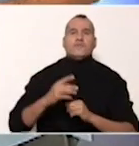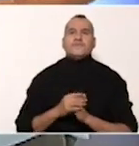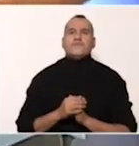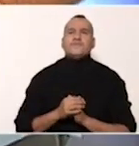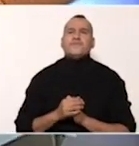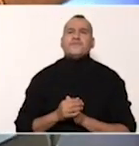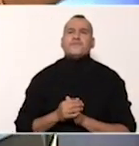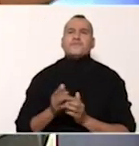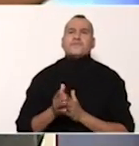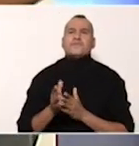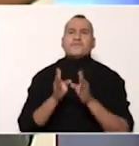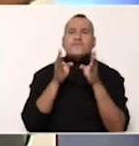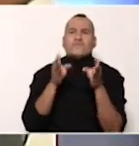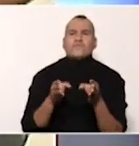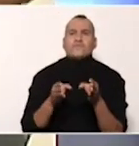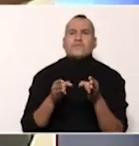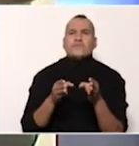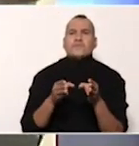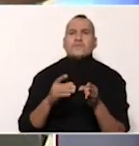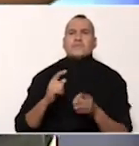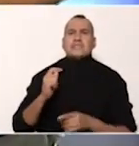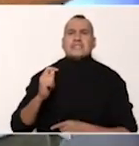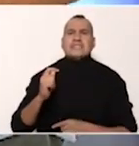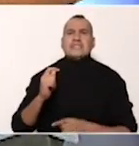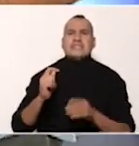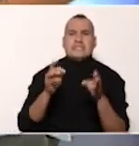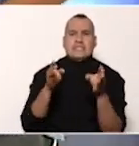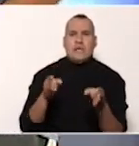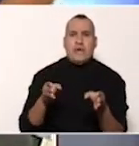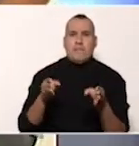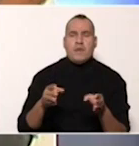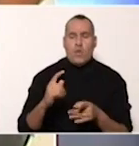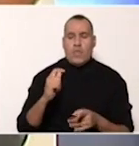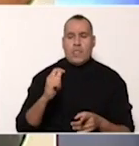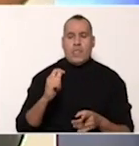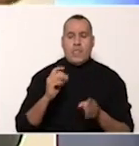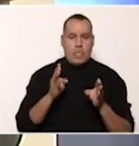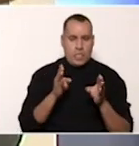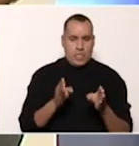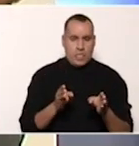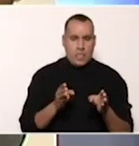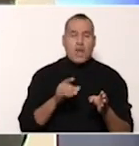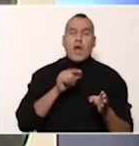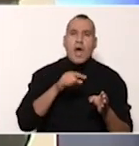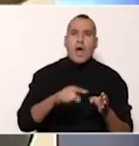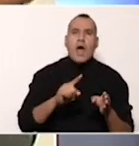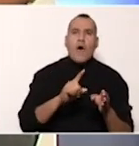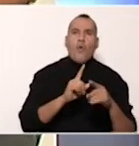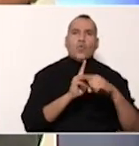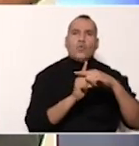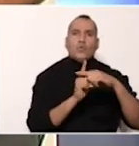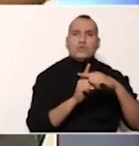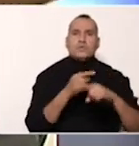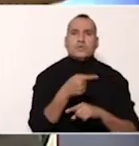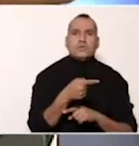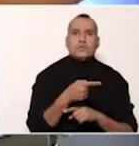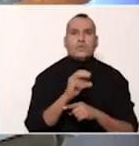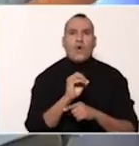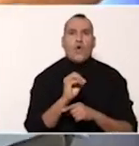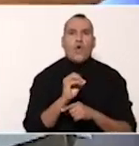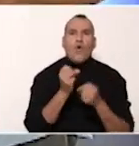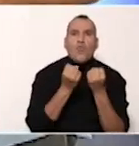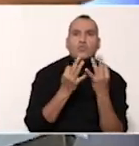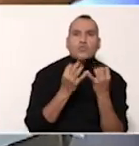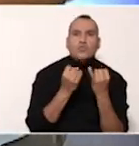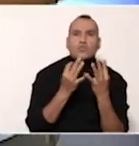término es aquella parte del polinomio que se compone de un signo, un número llamado coeficiente y de